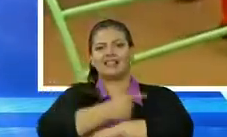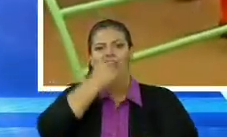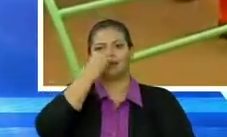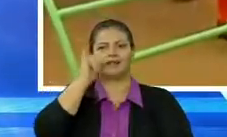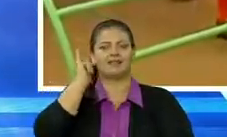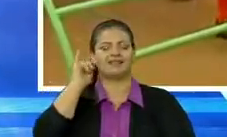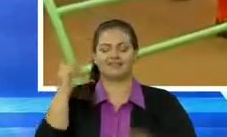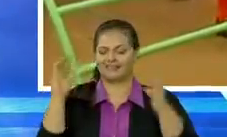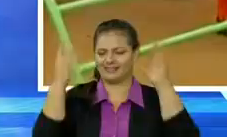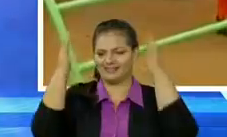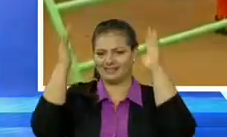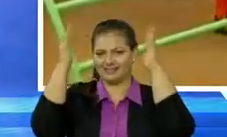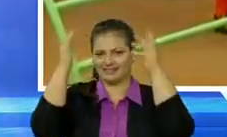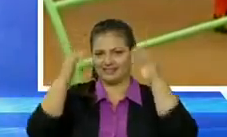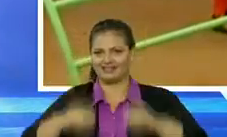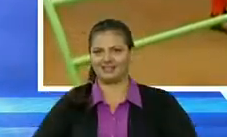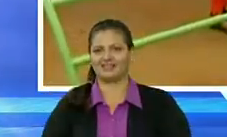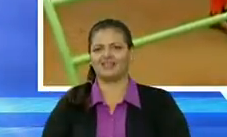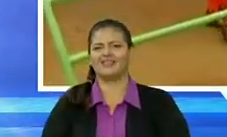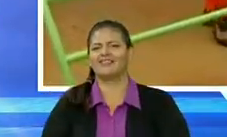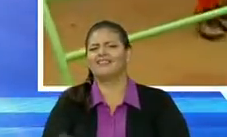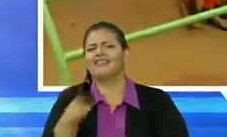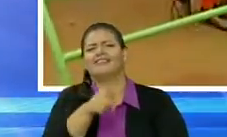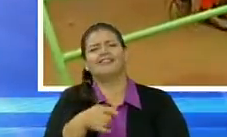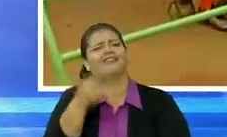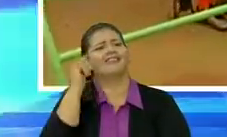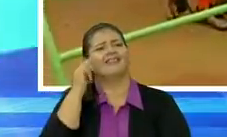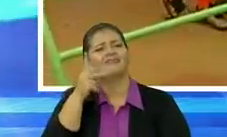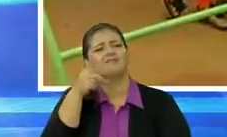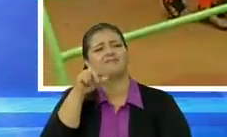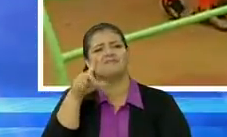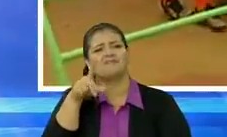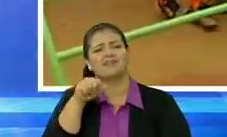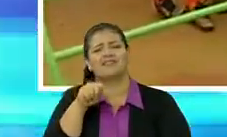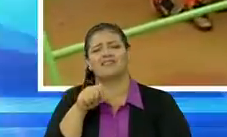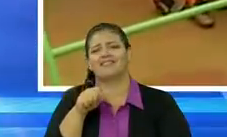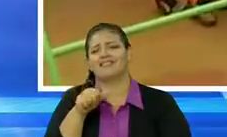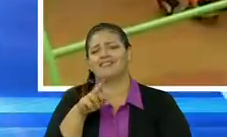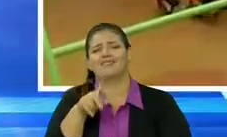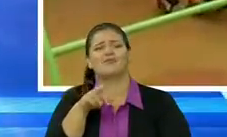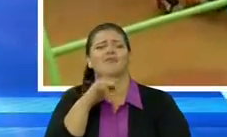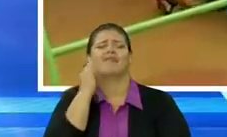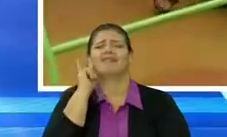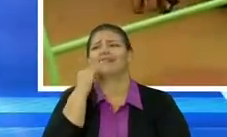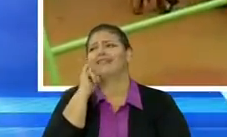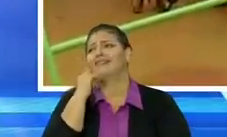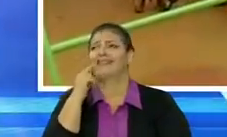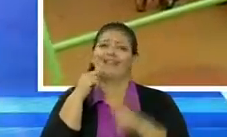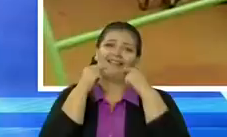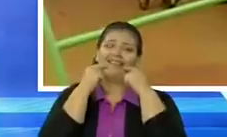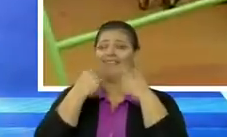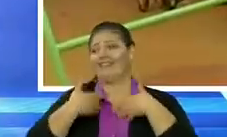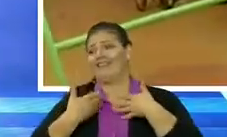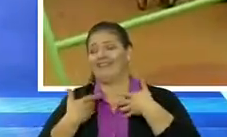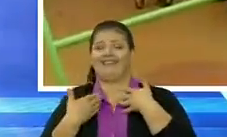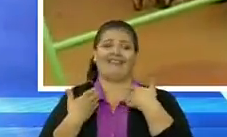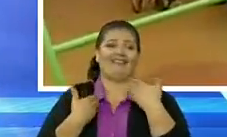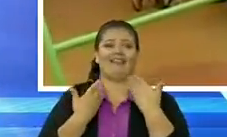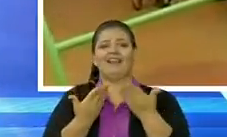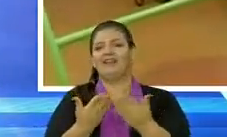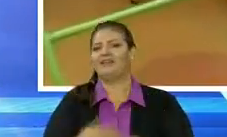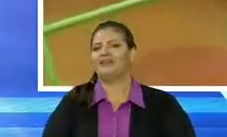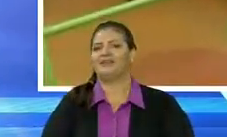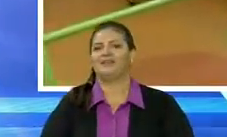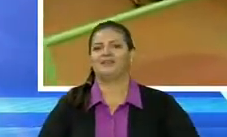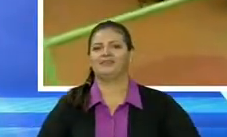¡Feliz día! Y sobre todo a la Pili, que tiene un niño por dentro y por fuera. Más por fuera. Oiga, ¿sabes qué? Definitivamente